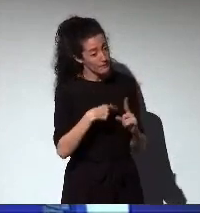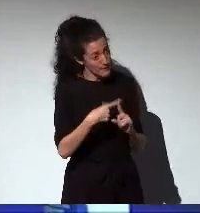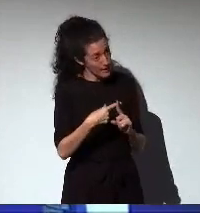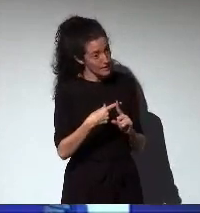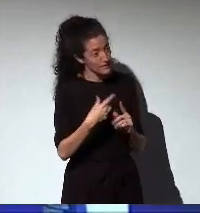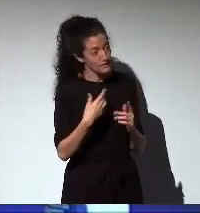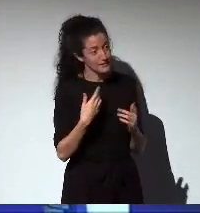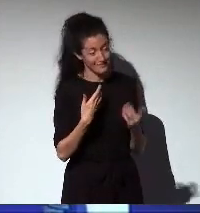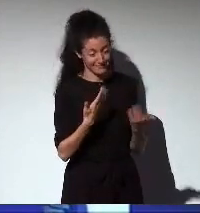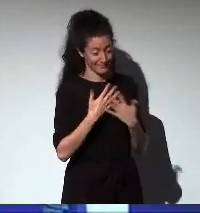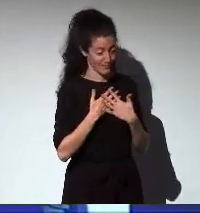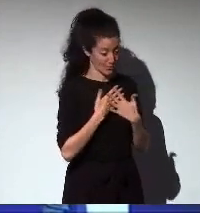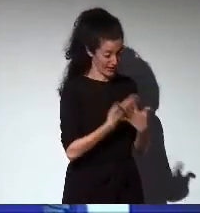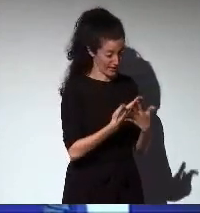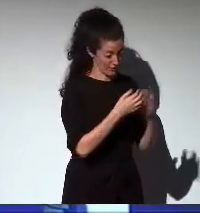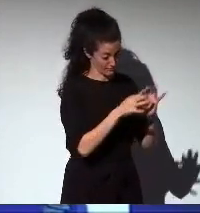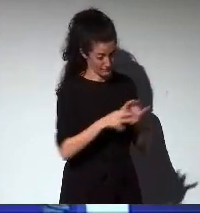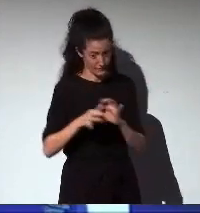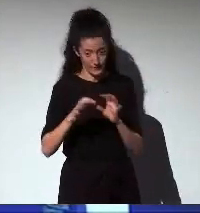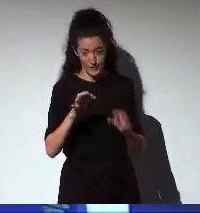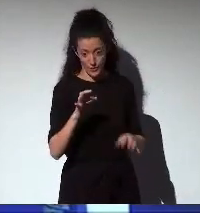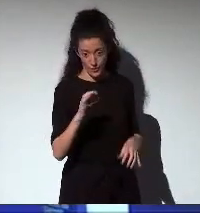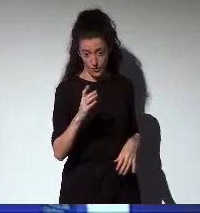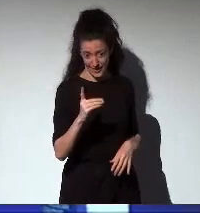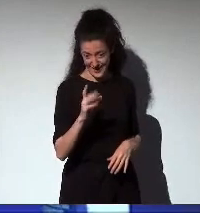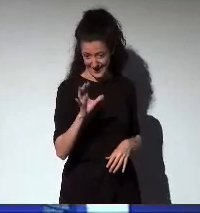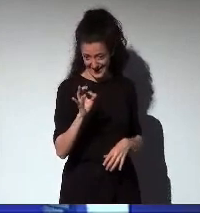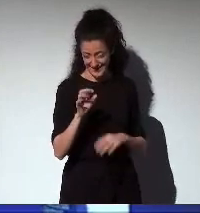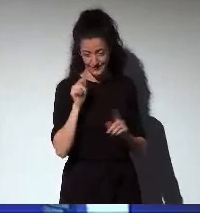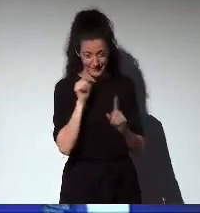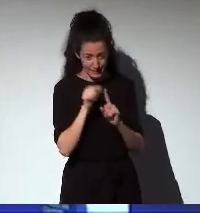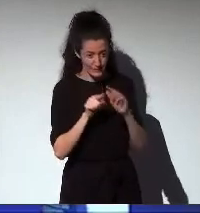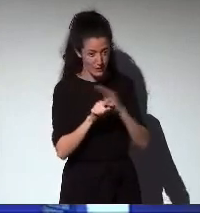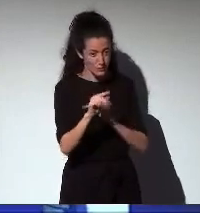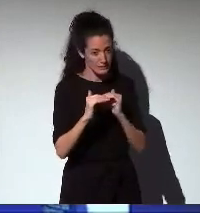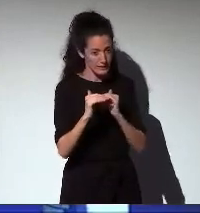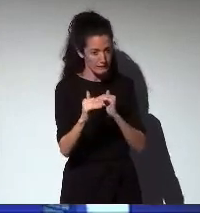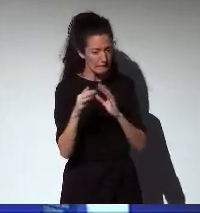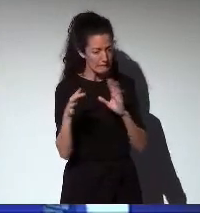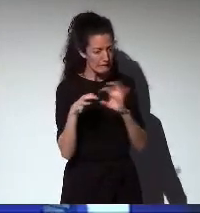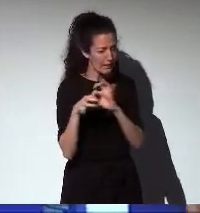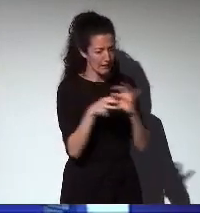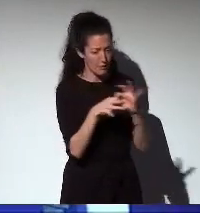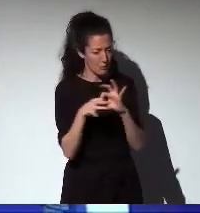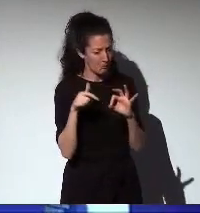relación que tiene el voluntariado con los objetivos de desarrollo sostenible.